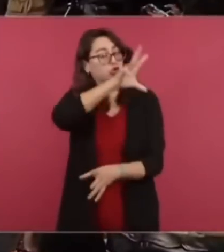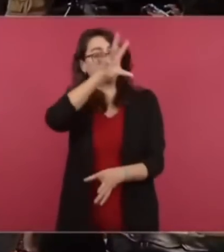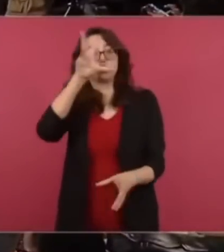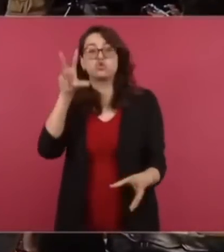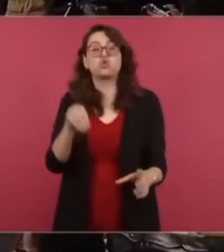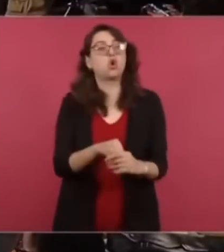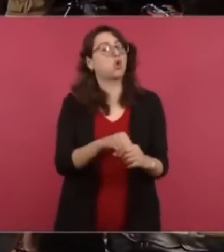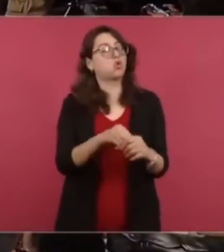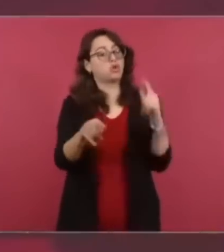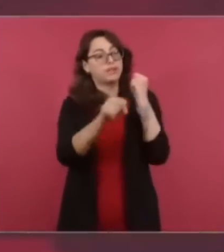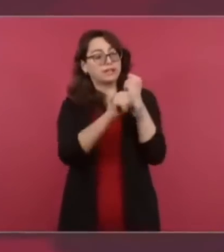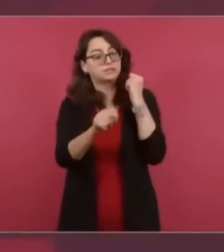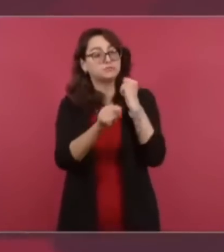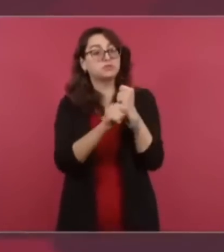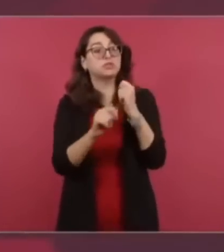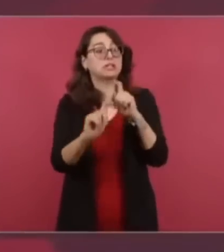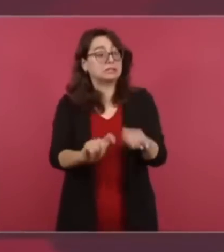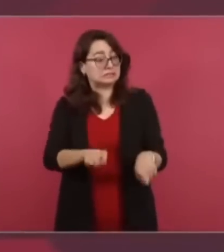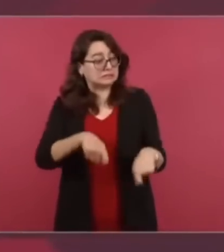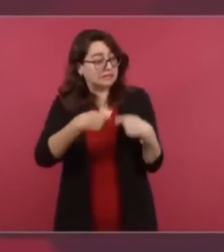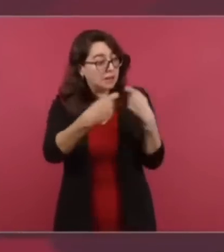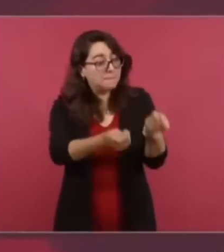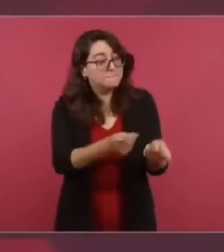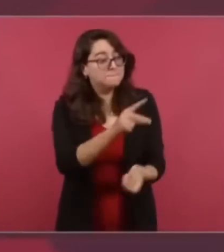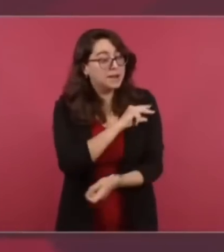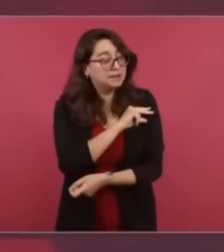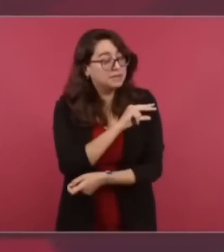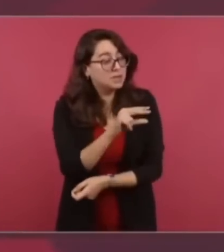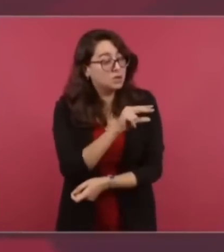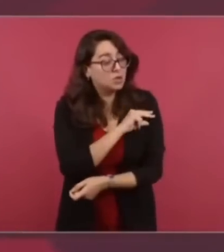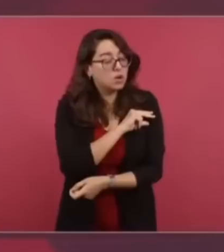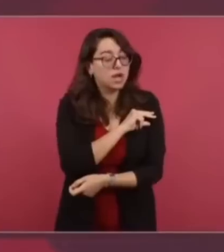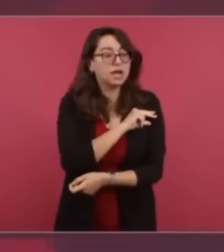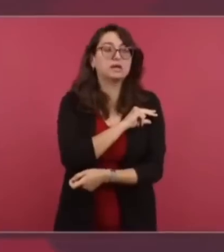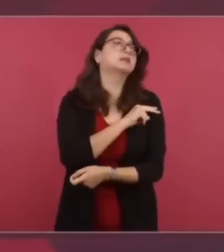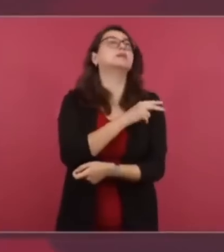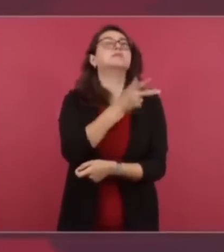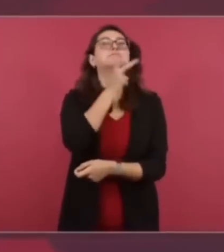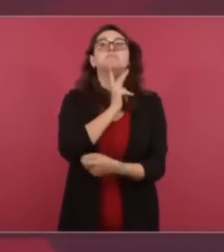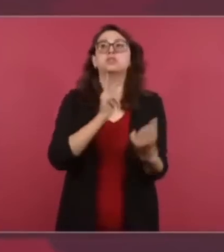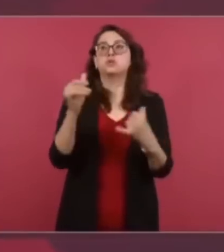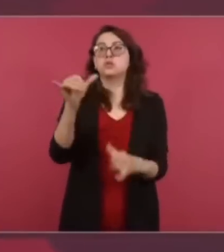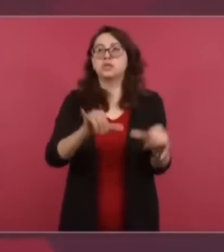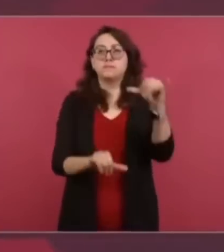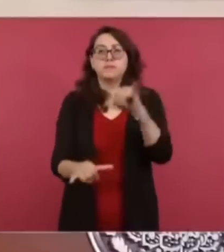el transporte de energéticos, la petroquímica,